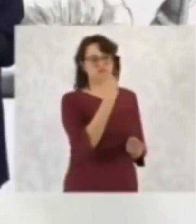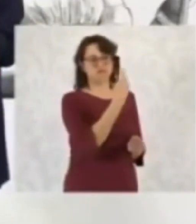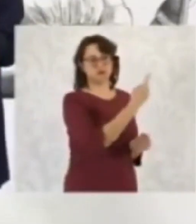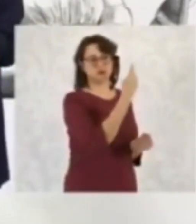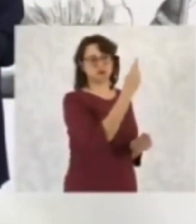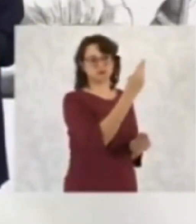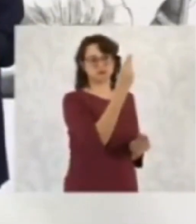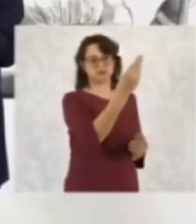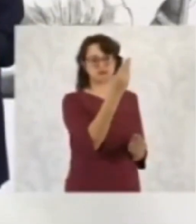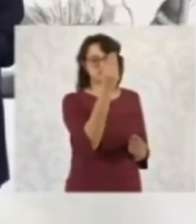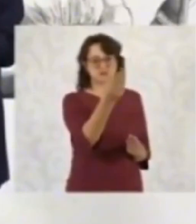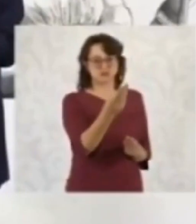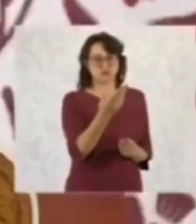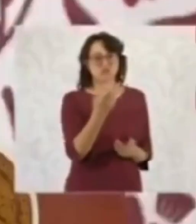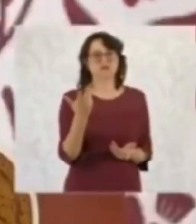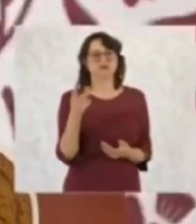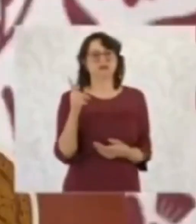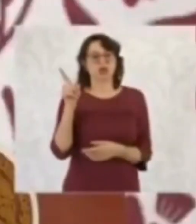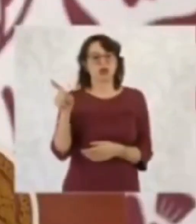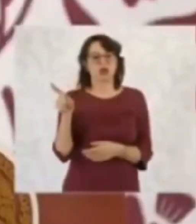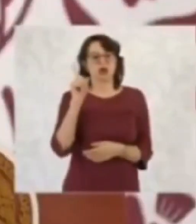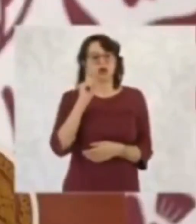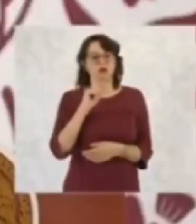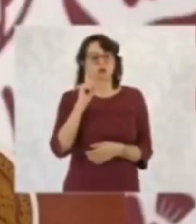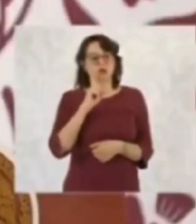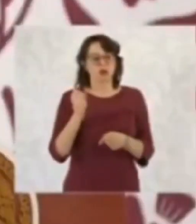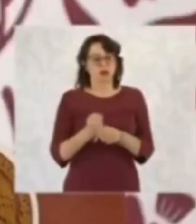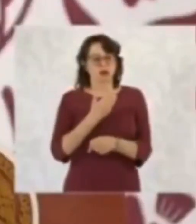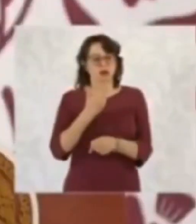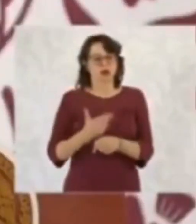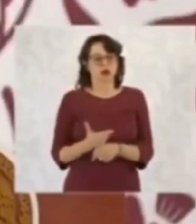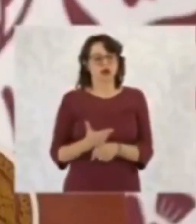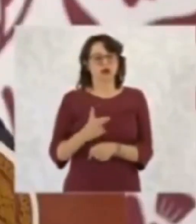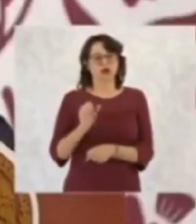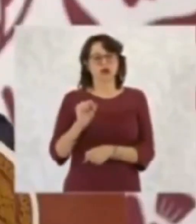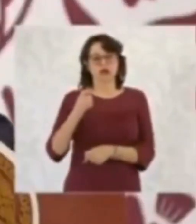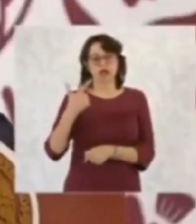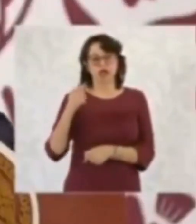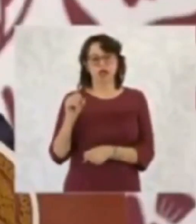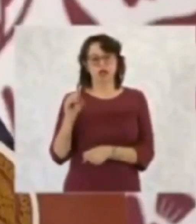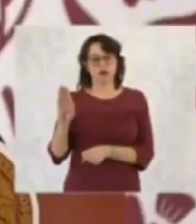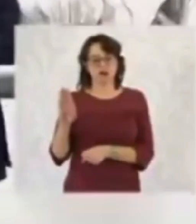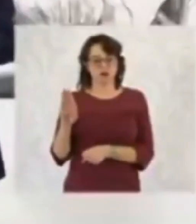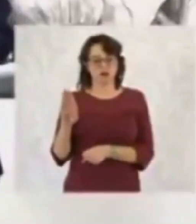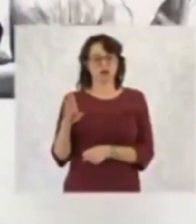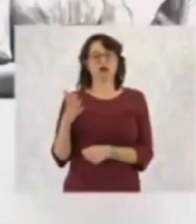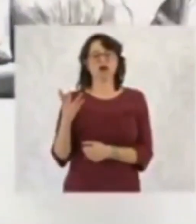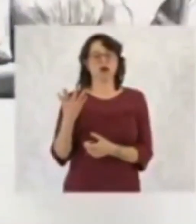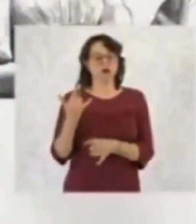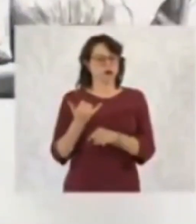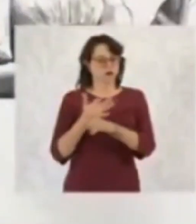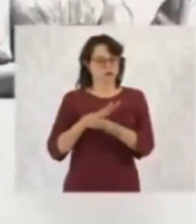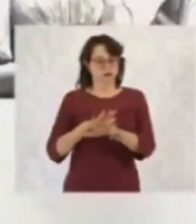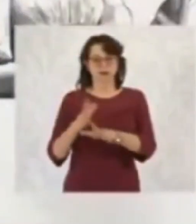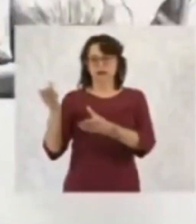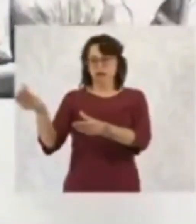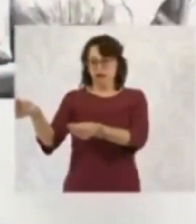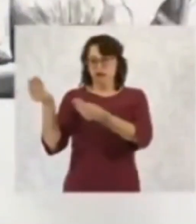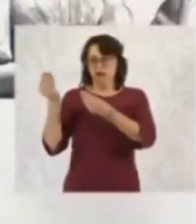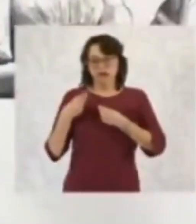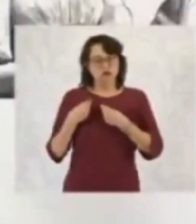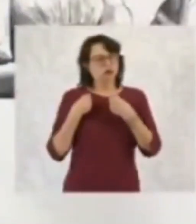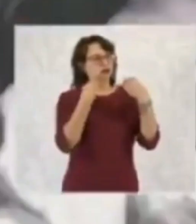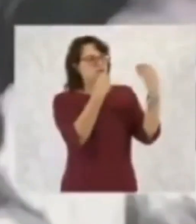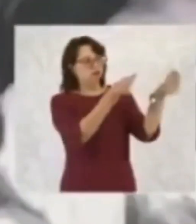su vez a través de la Secretaria de Gobernación, la Comisión Permanente que hizo pronunciamientos